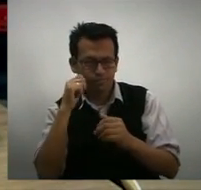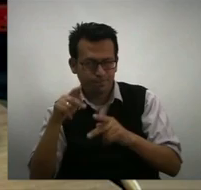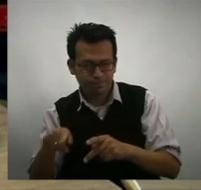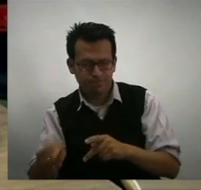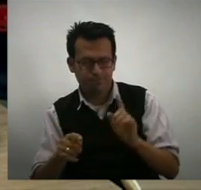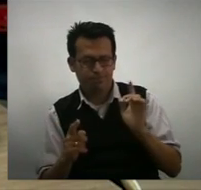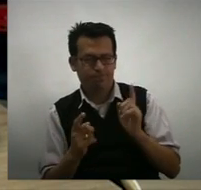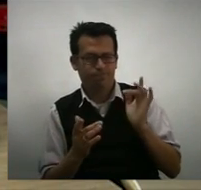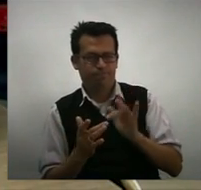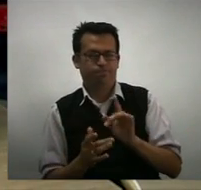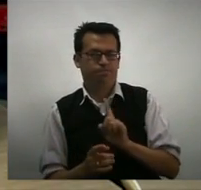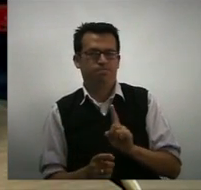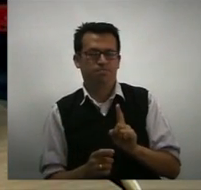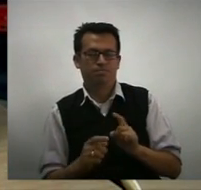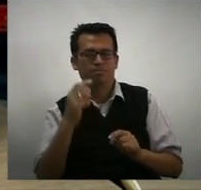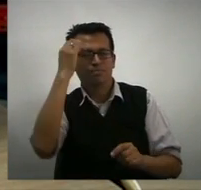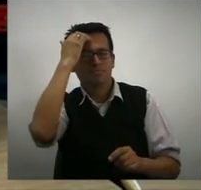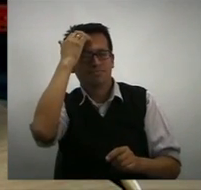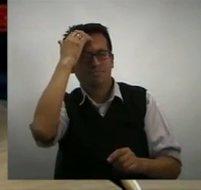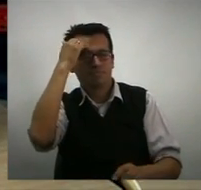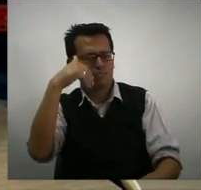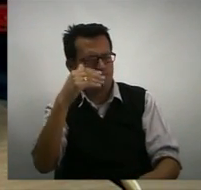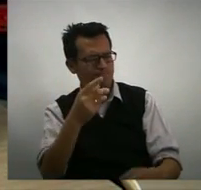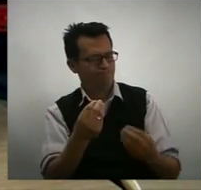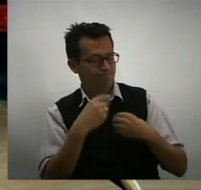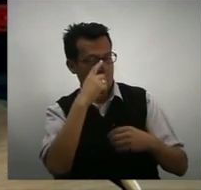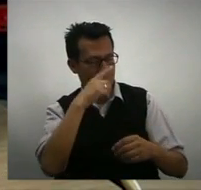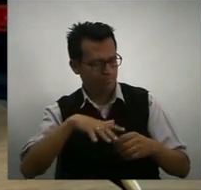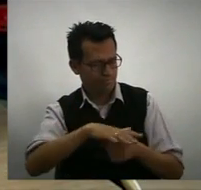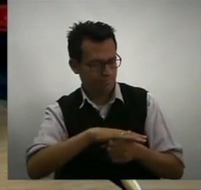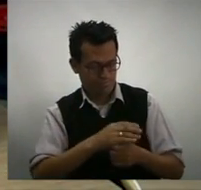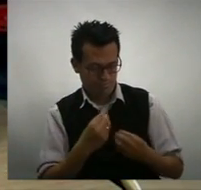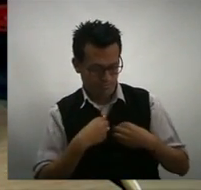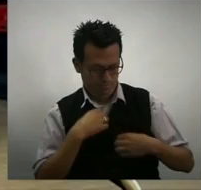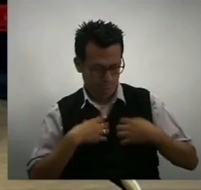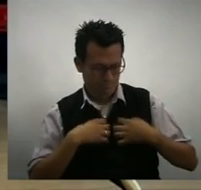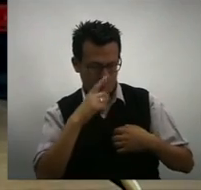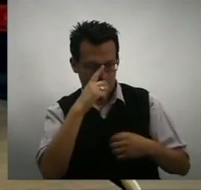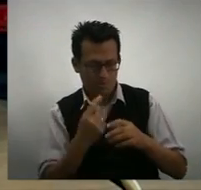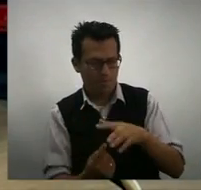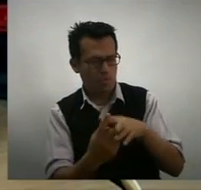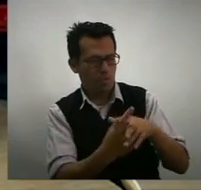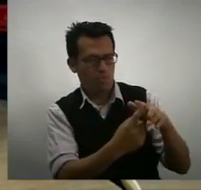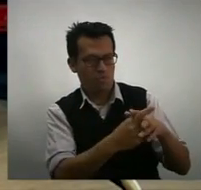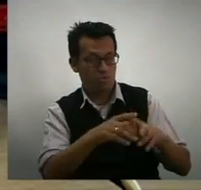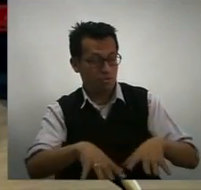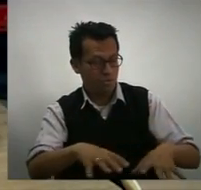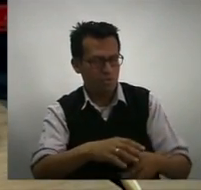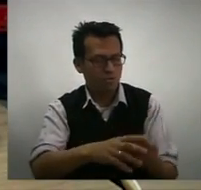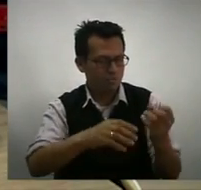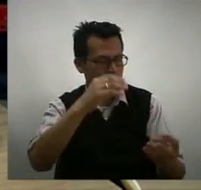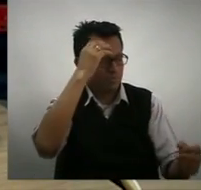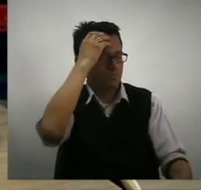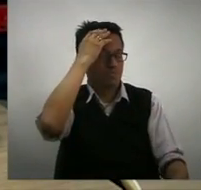o percibidas. Un espacio de afectos que no se sitúa en ninguna parte y que facilita la aparición de esos otros espacios.